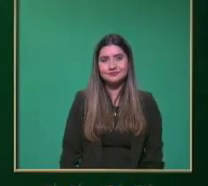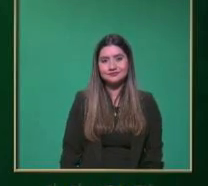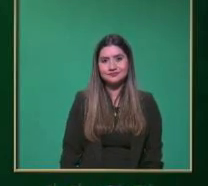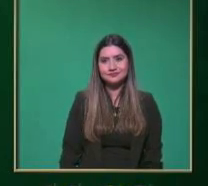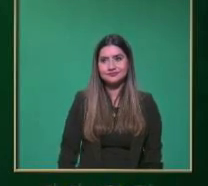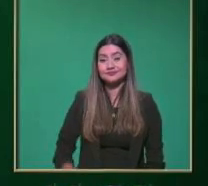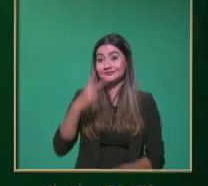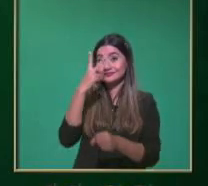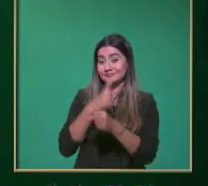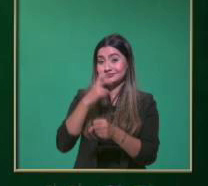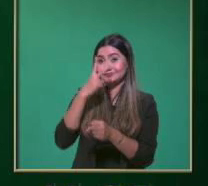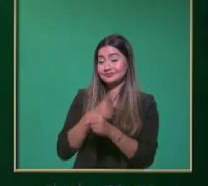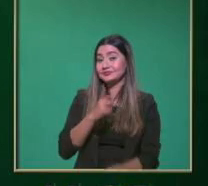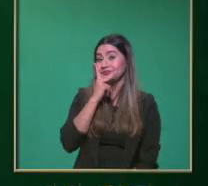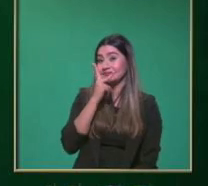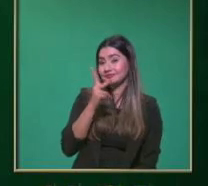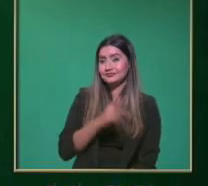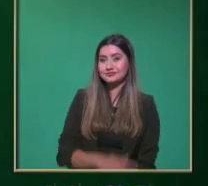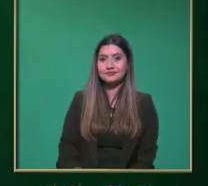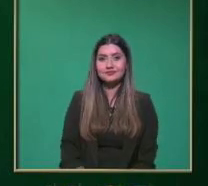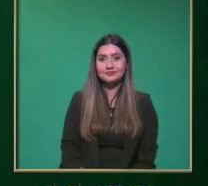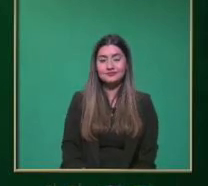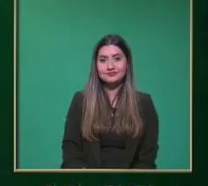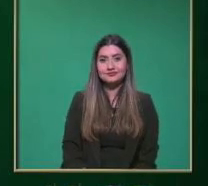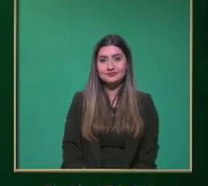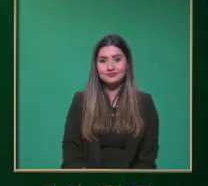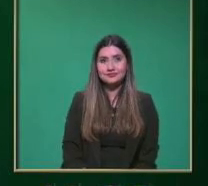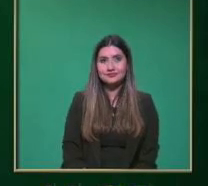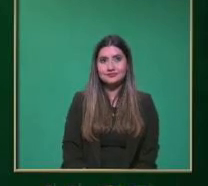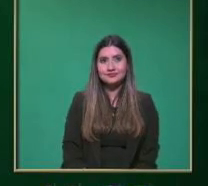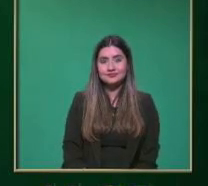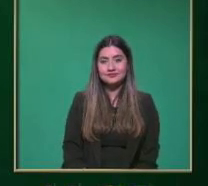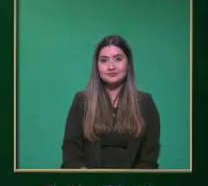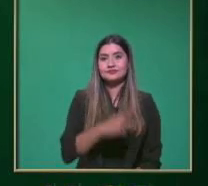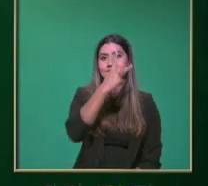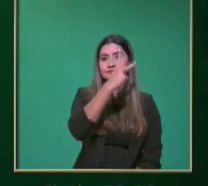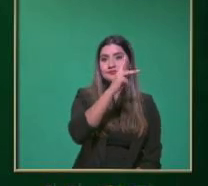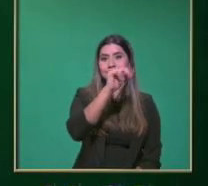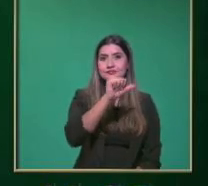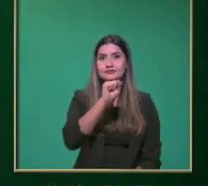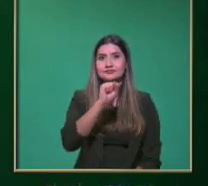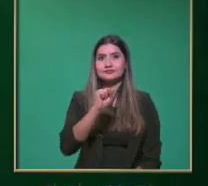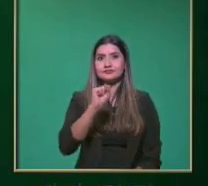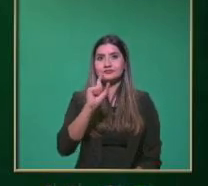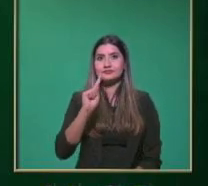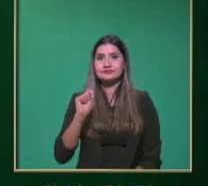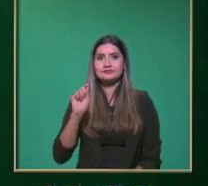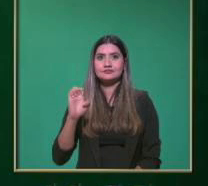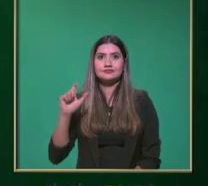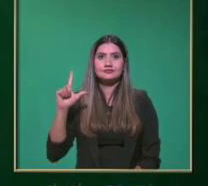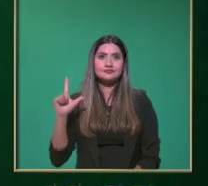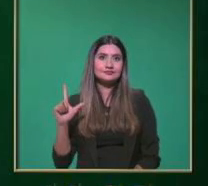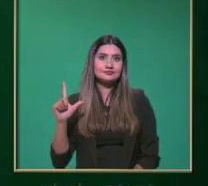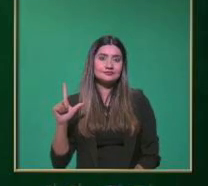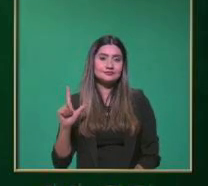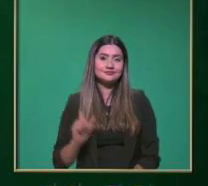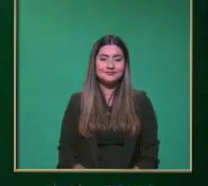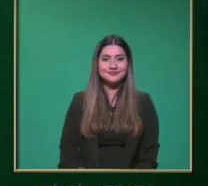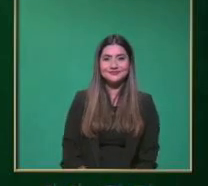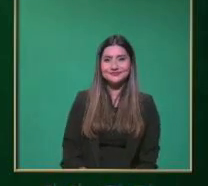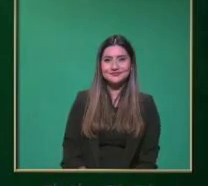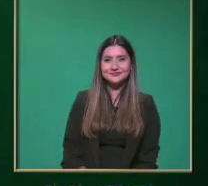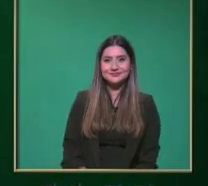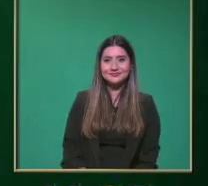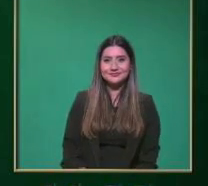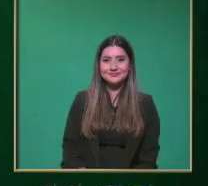segunda palabra. ¿Ya vieron, niños? Inicia con pa, y ahí tenemos la palabra completa,